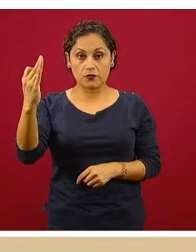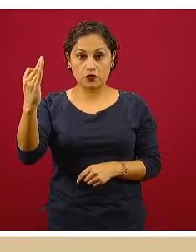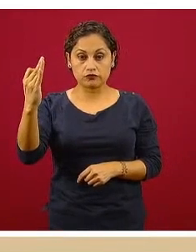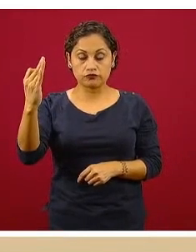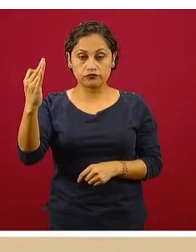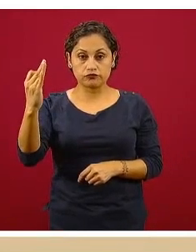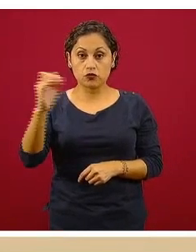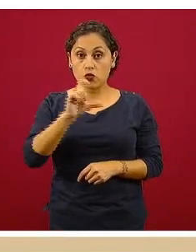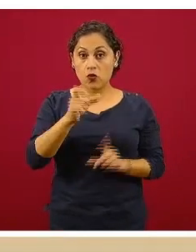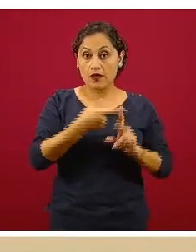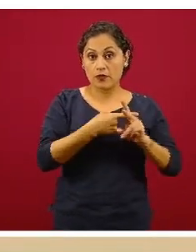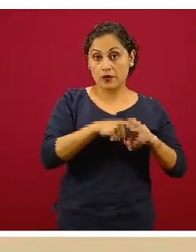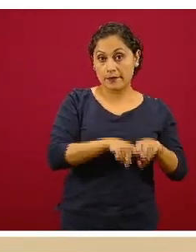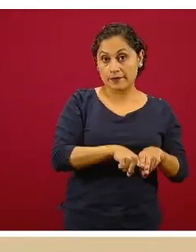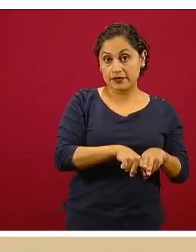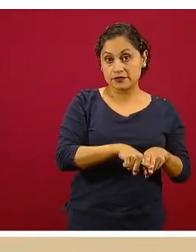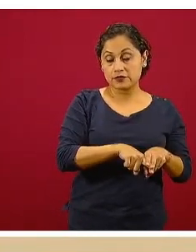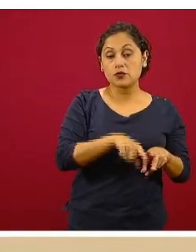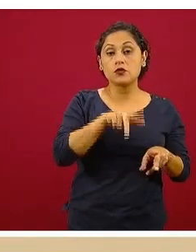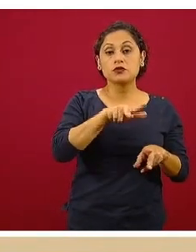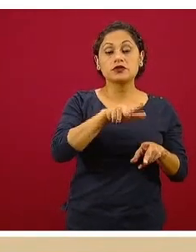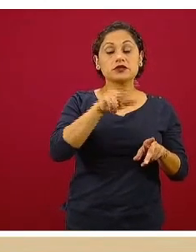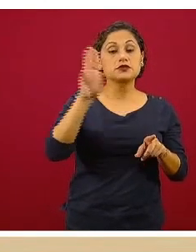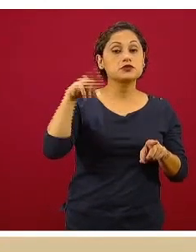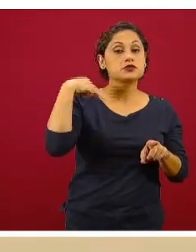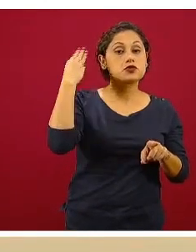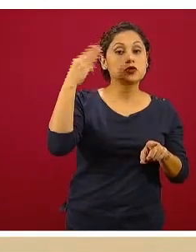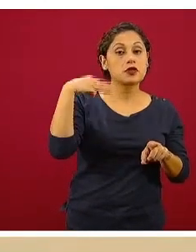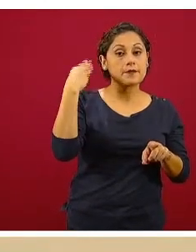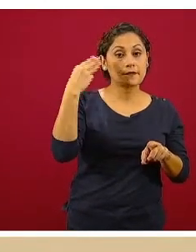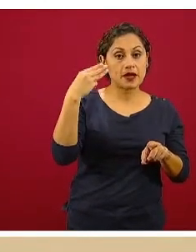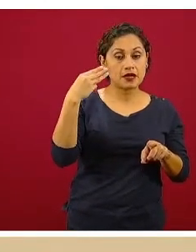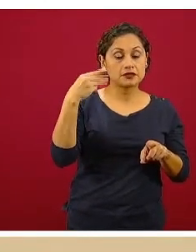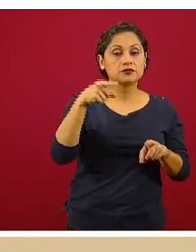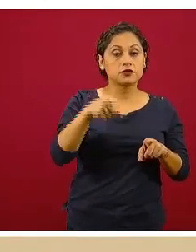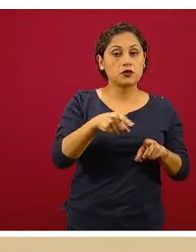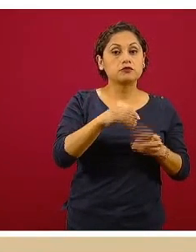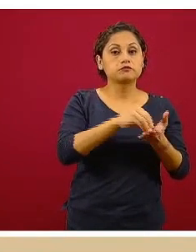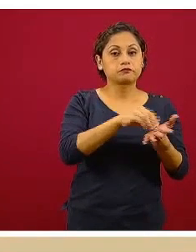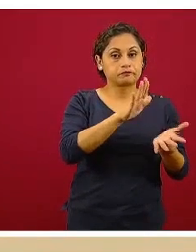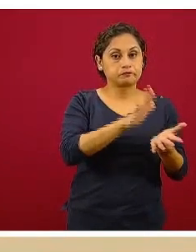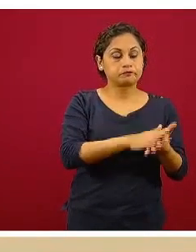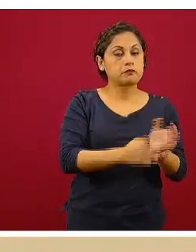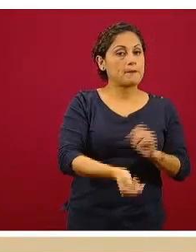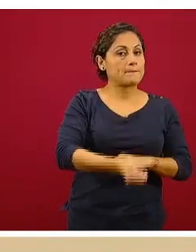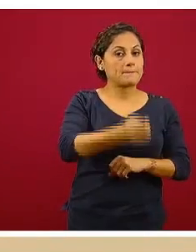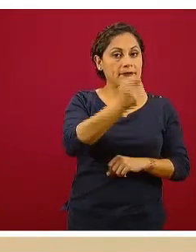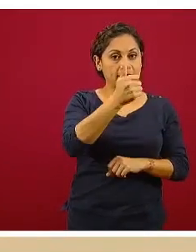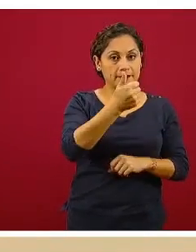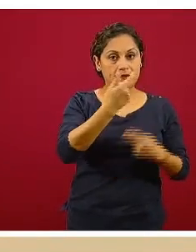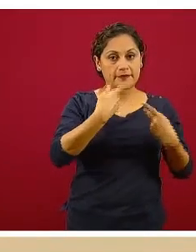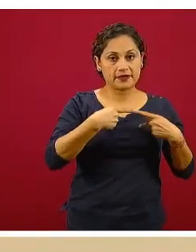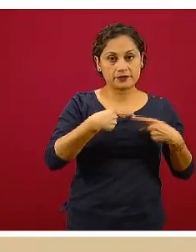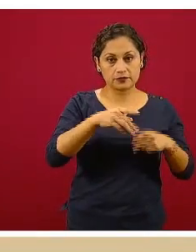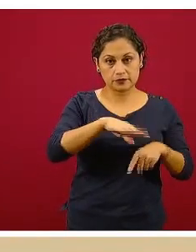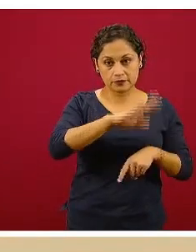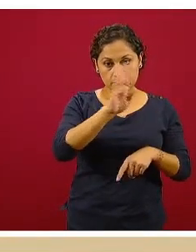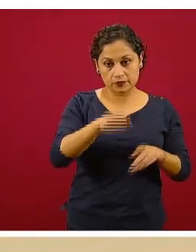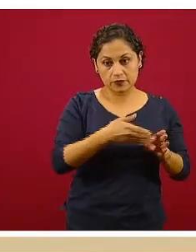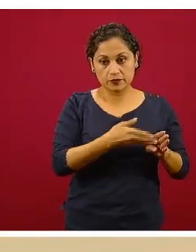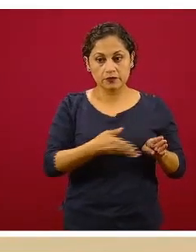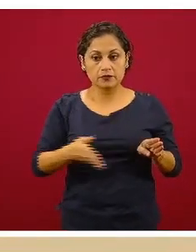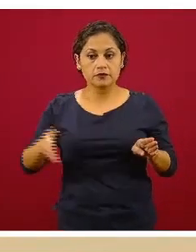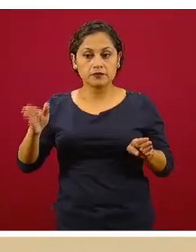en este caso, el 18 de marzo, fecha de registro de la primera defunción, hasta la fecha presente,